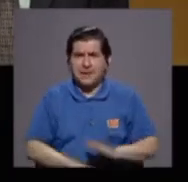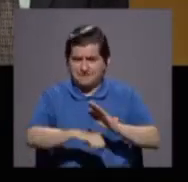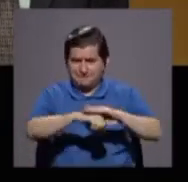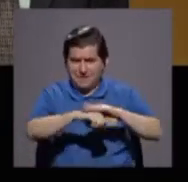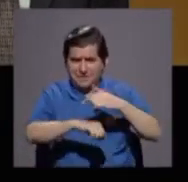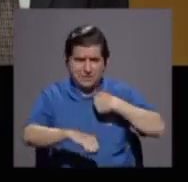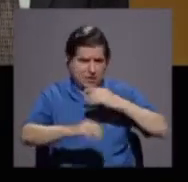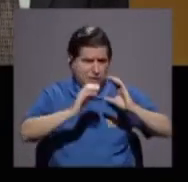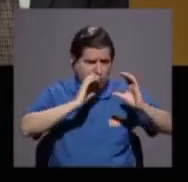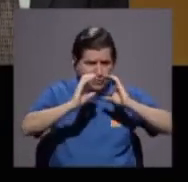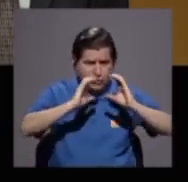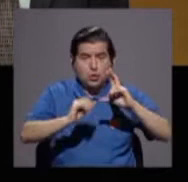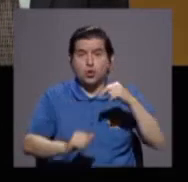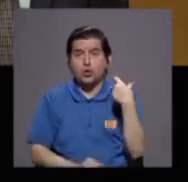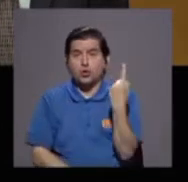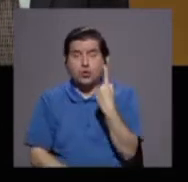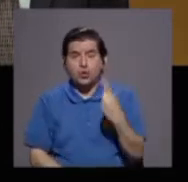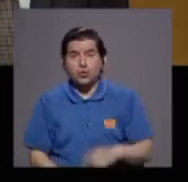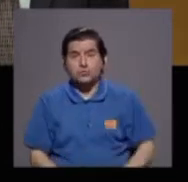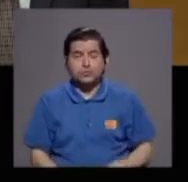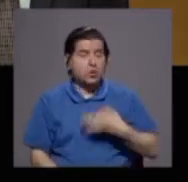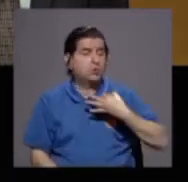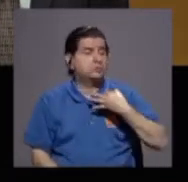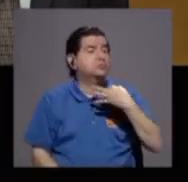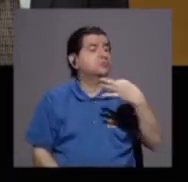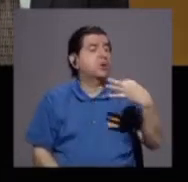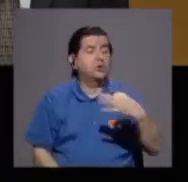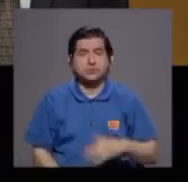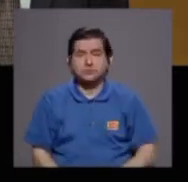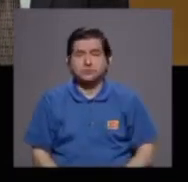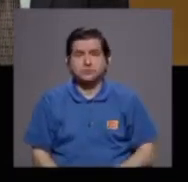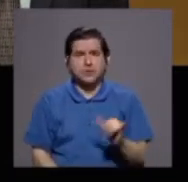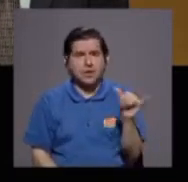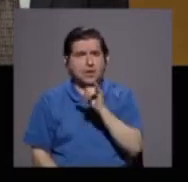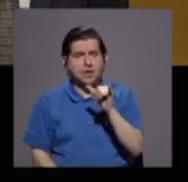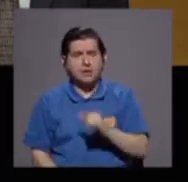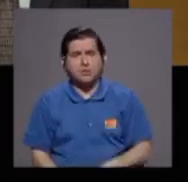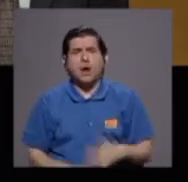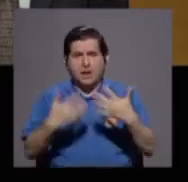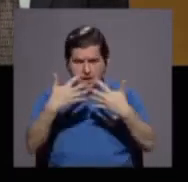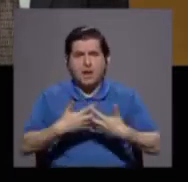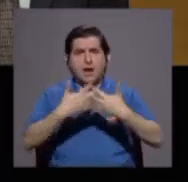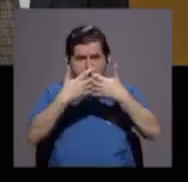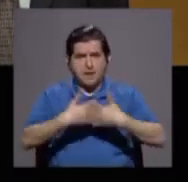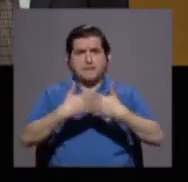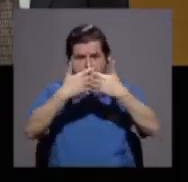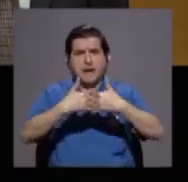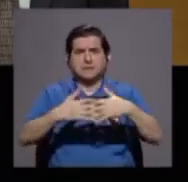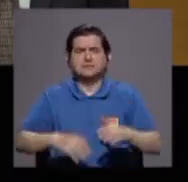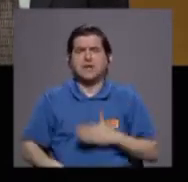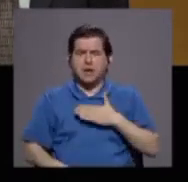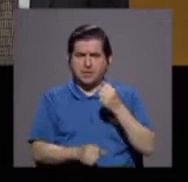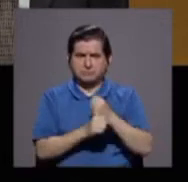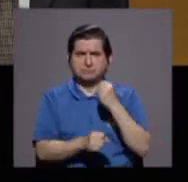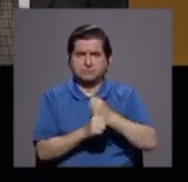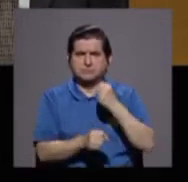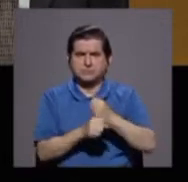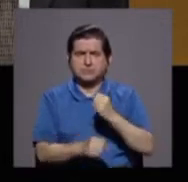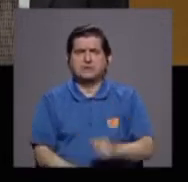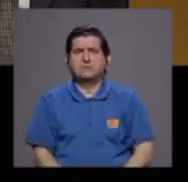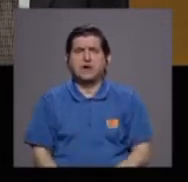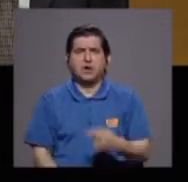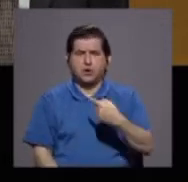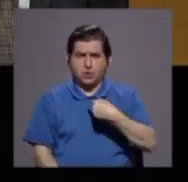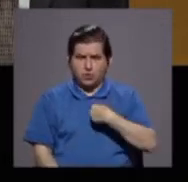para comunicarme no solo en la vida cotidiana, sino a nivel empresarial también. En mi trabajo,